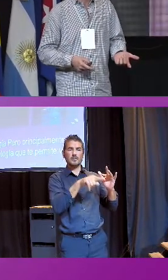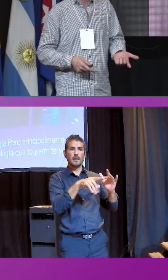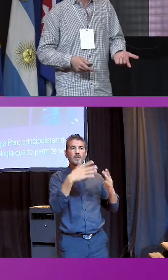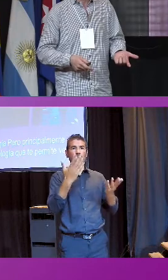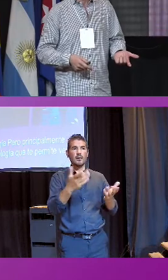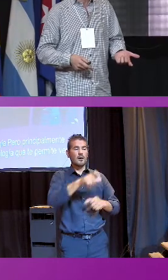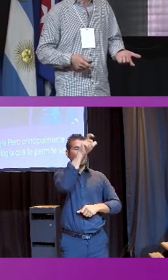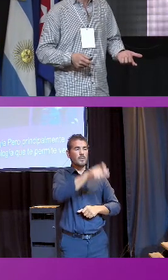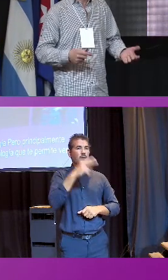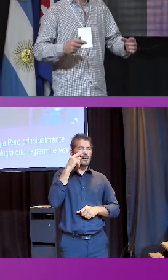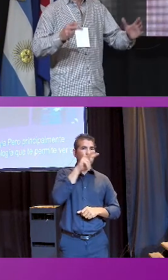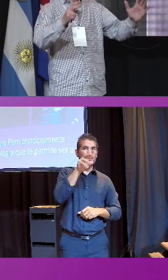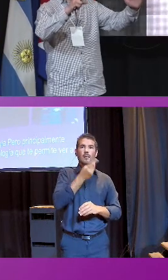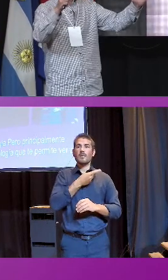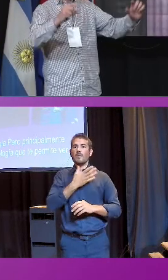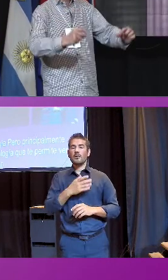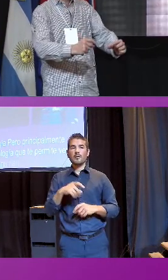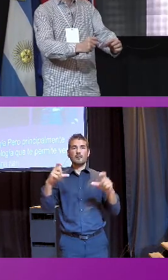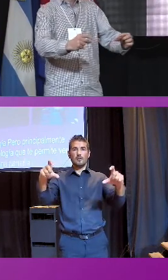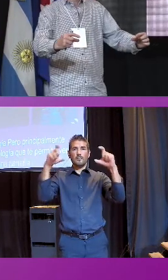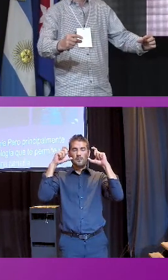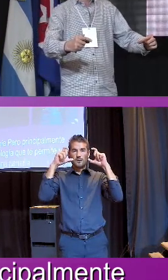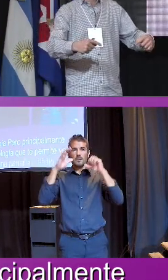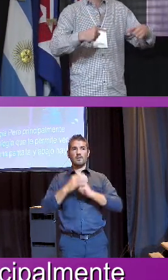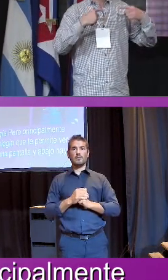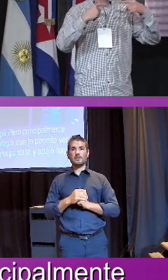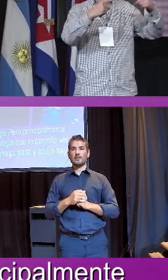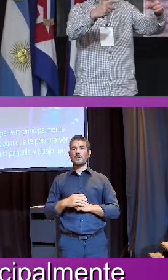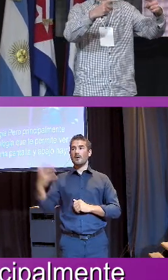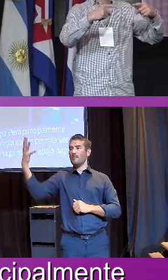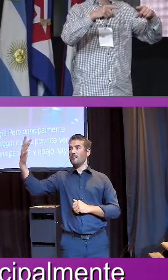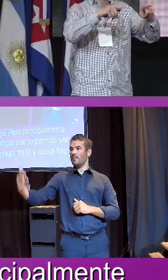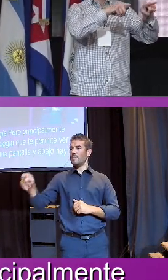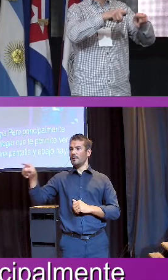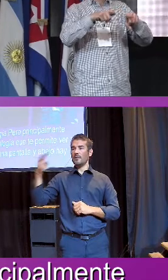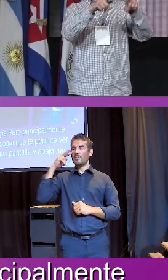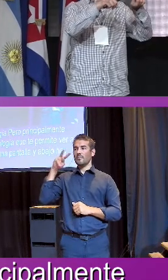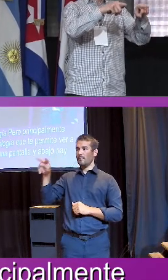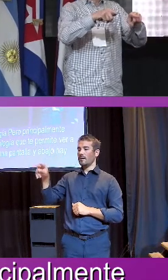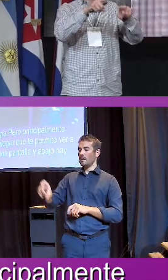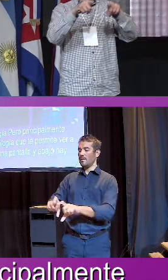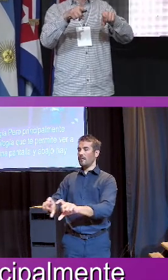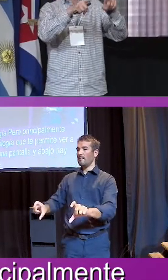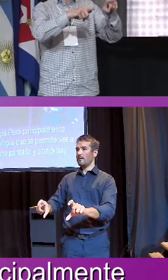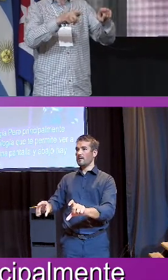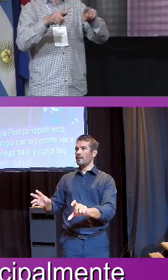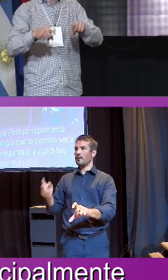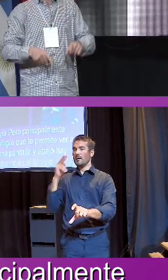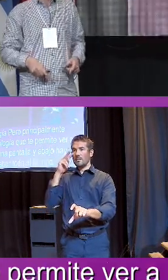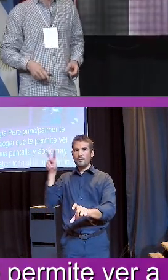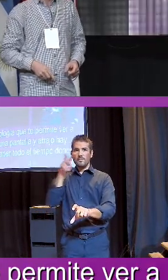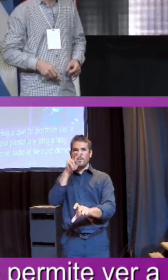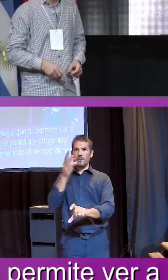persona. ¿Sí? Se pone una pantalla y abajo hay como un detector que te permite saber todo el tiempo dónde